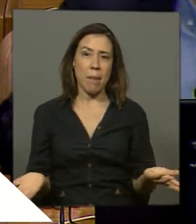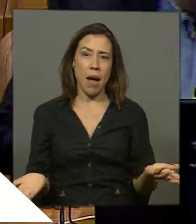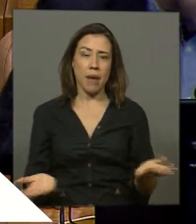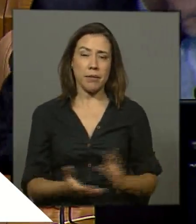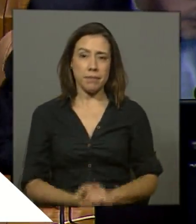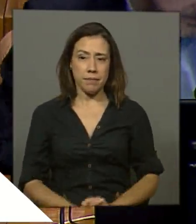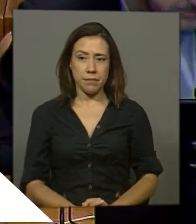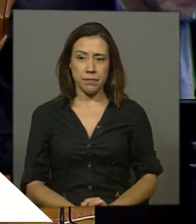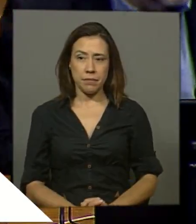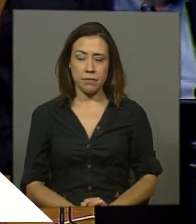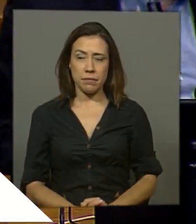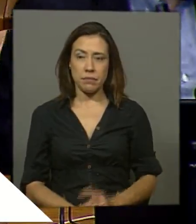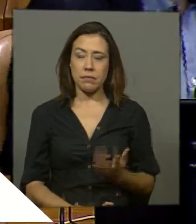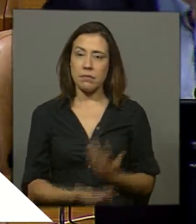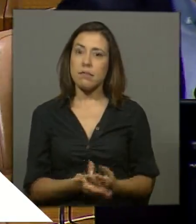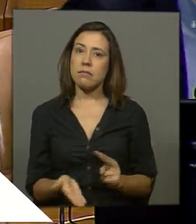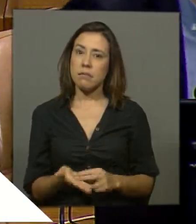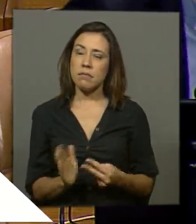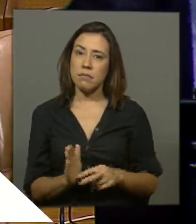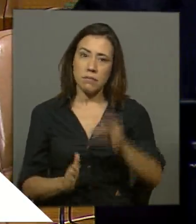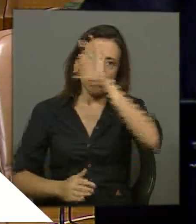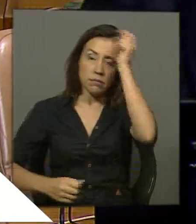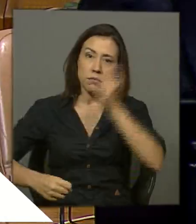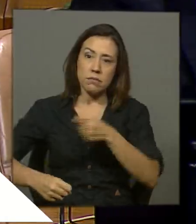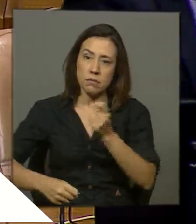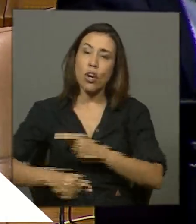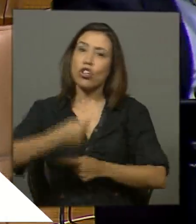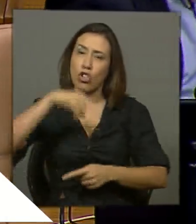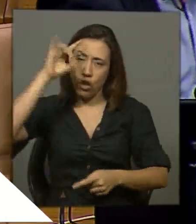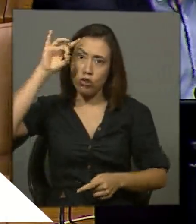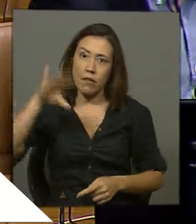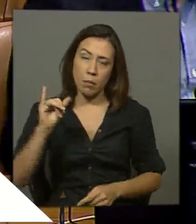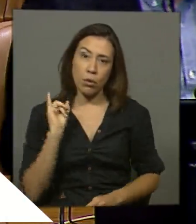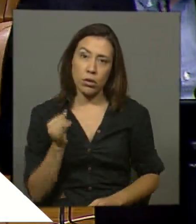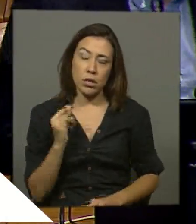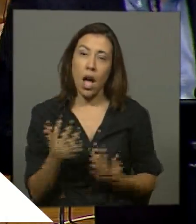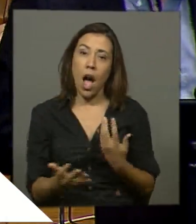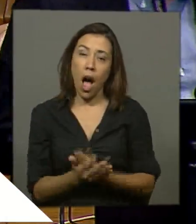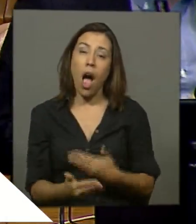problema tenemos un problema en la araucanía eso lo sabemos